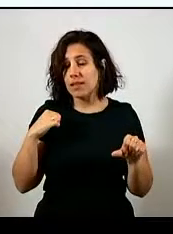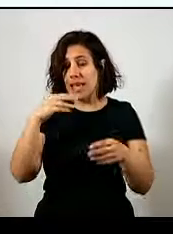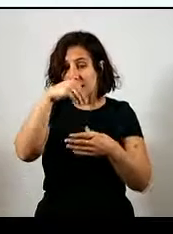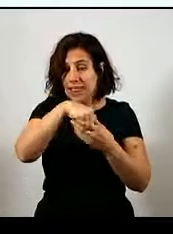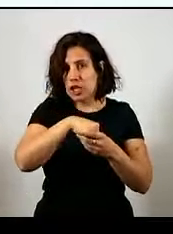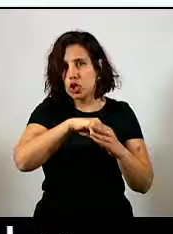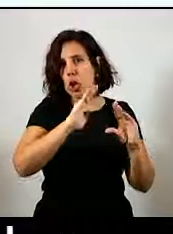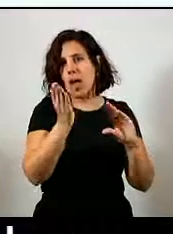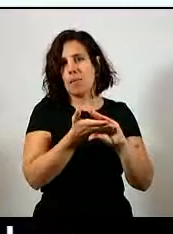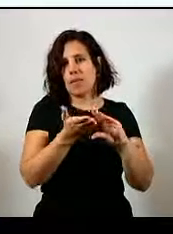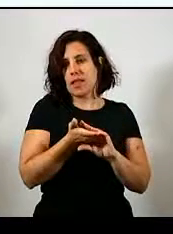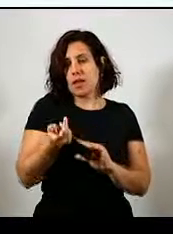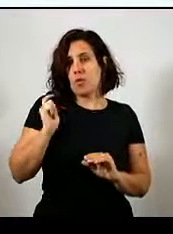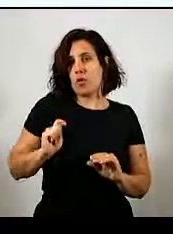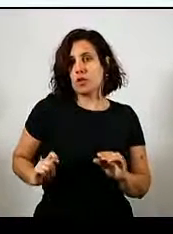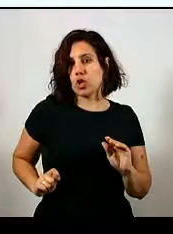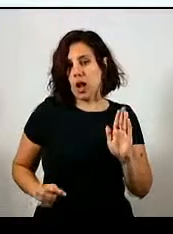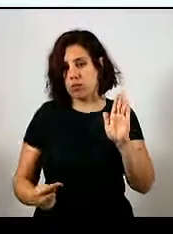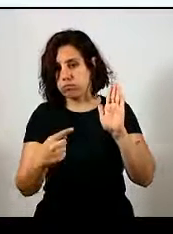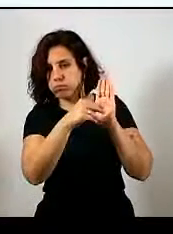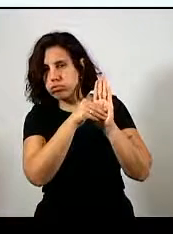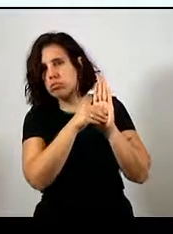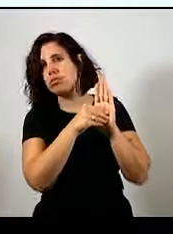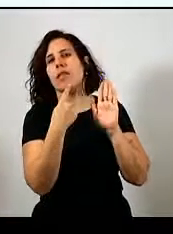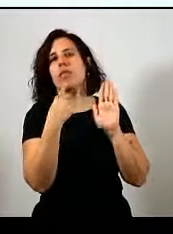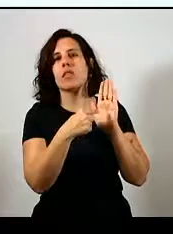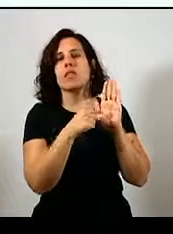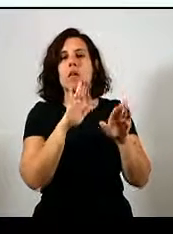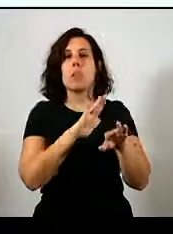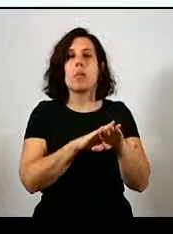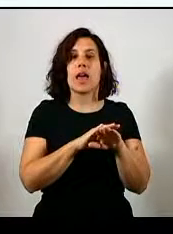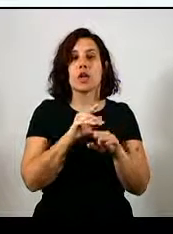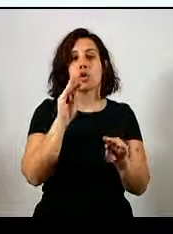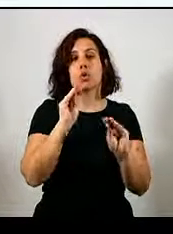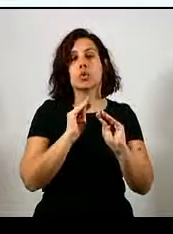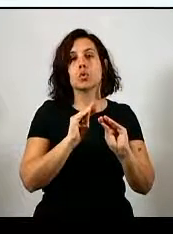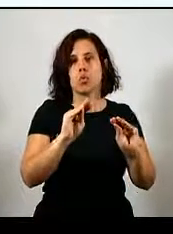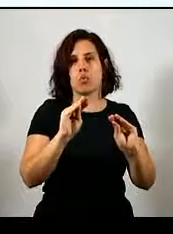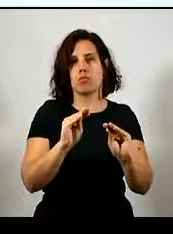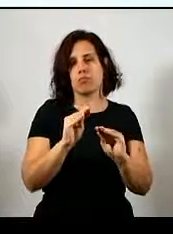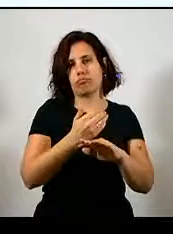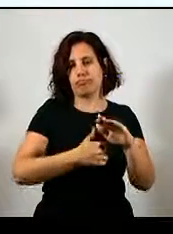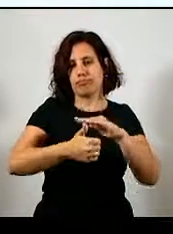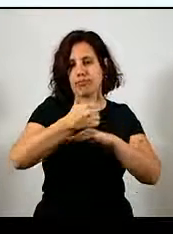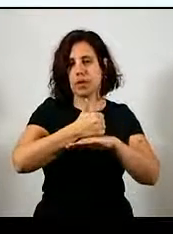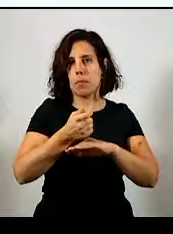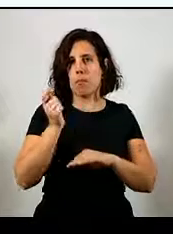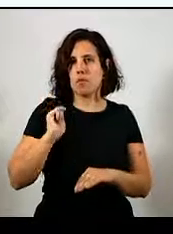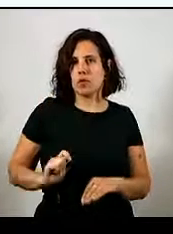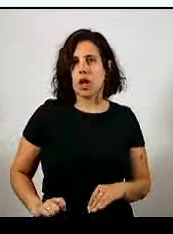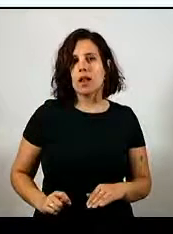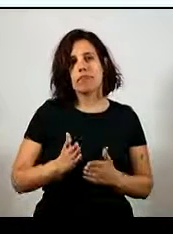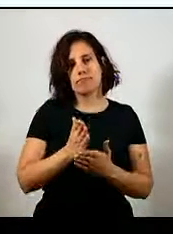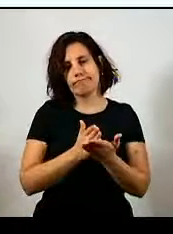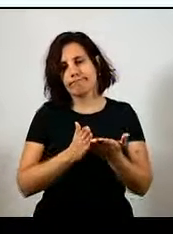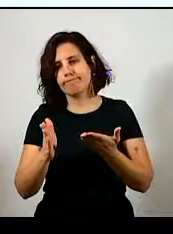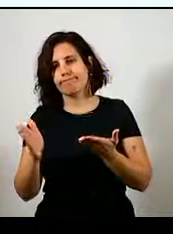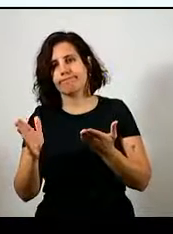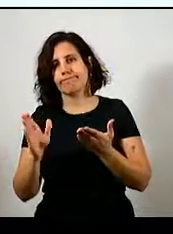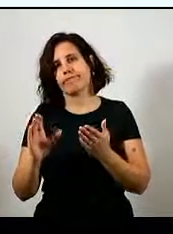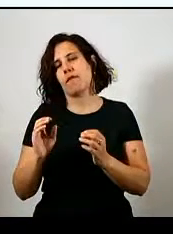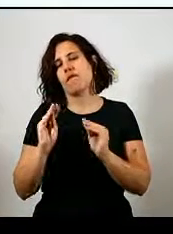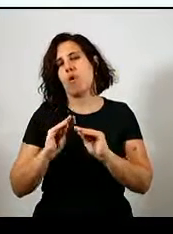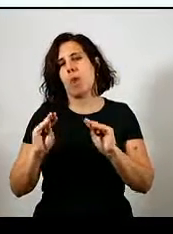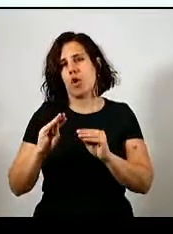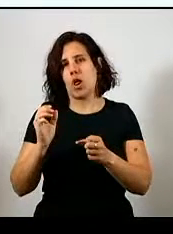profesional contemplado como medida para la mejora de su cualificación profesional una derivación a acciones de formación para el empleo, que no